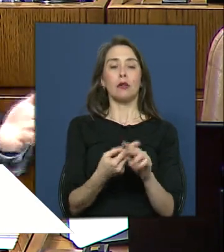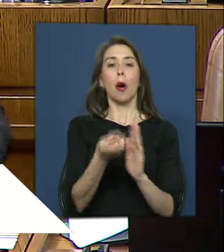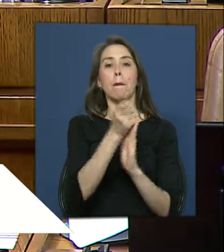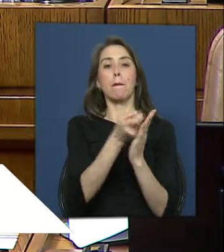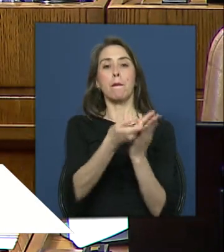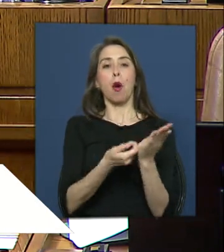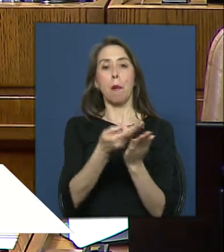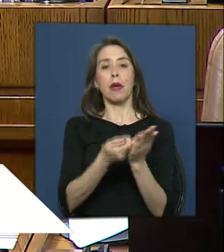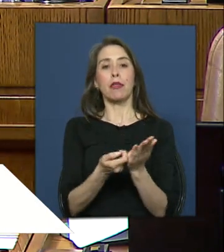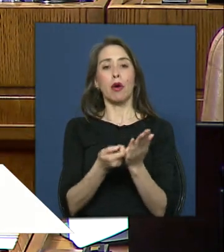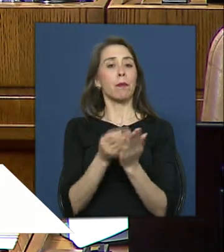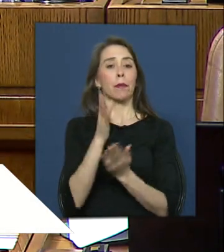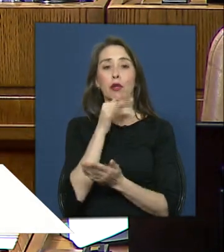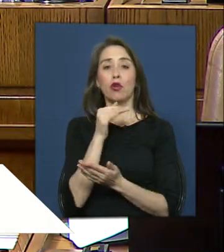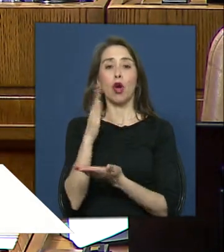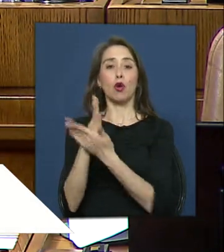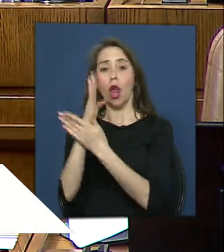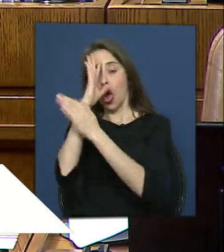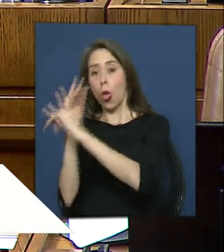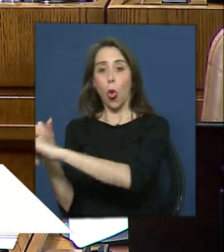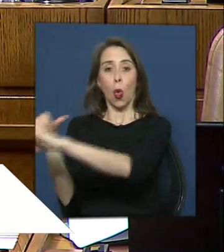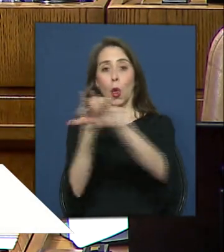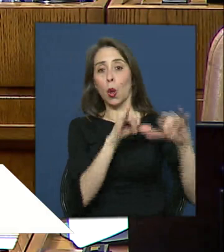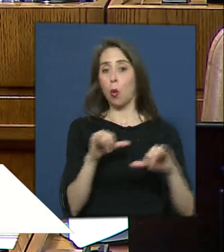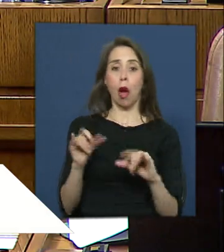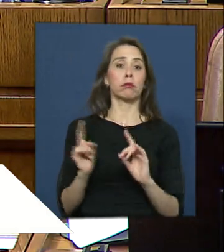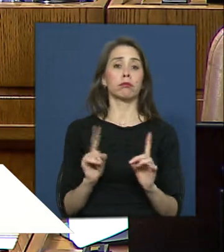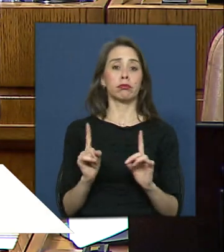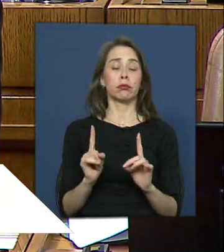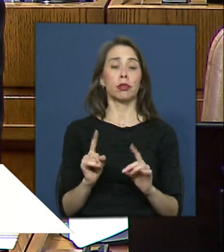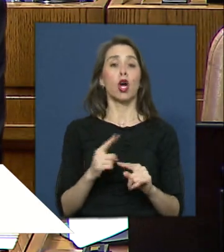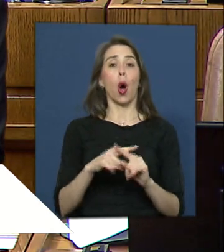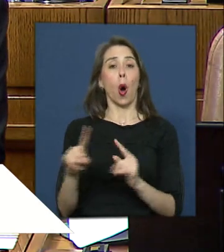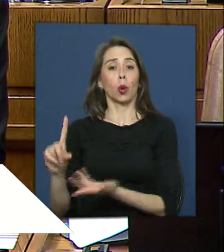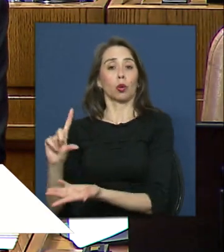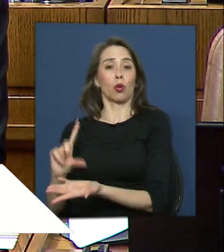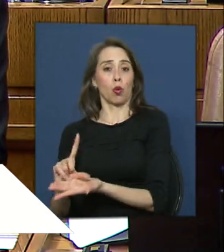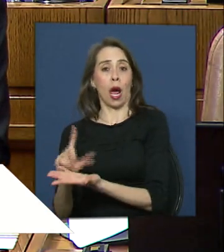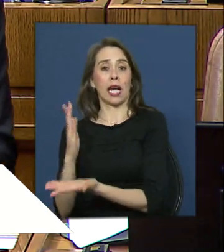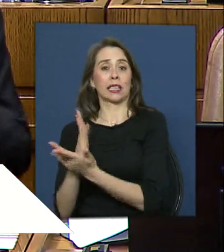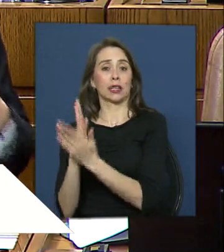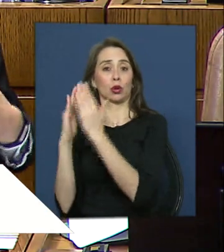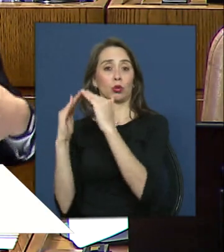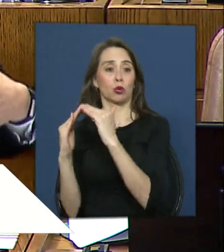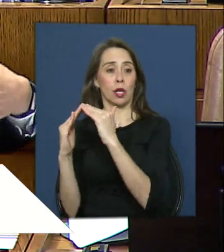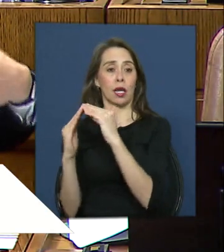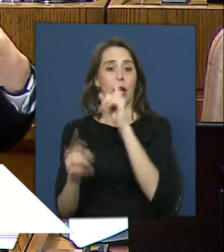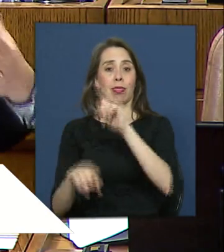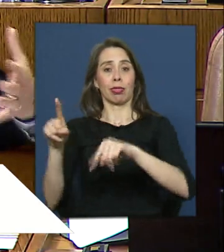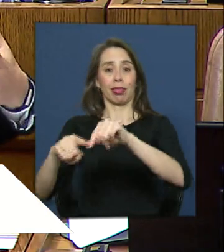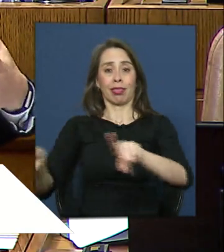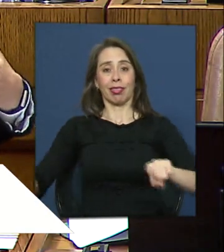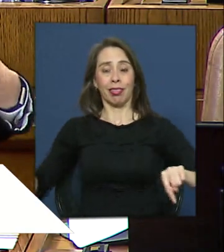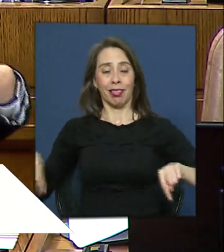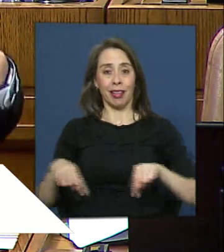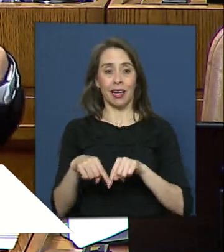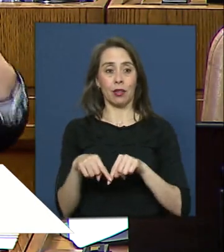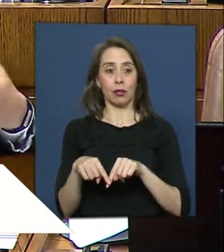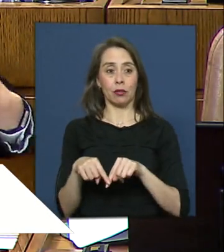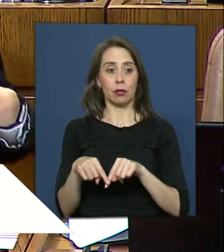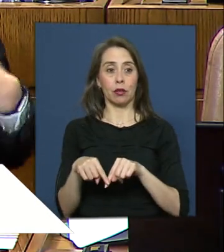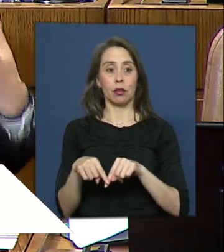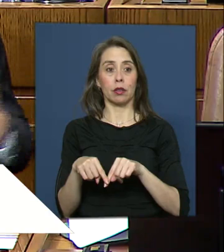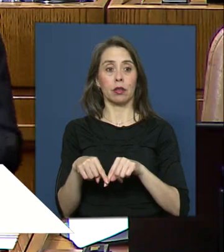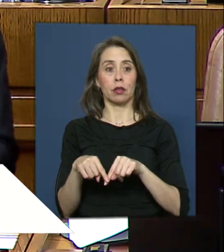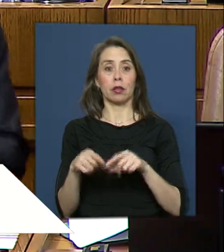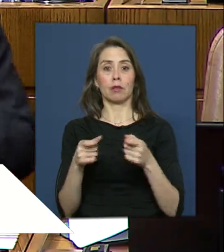existe el colegio promedio, pues. Y por tanto, en todos aquellos lugares en donde el terreno, el territorio, ha crecido